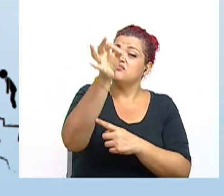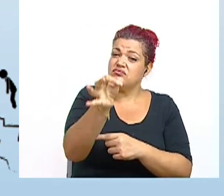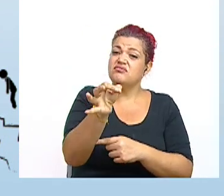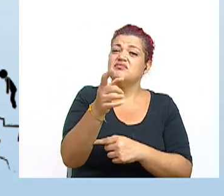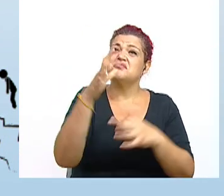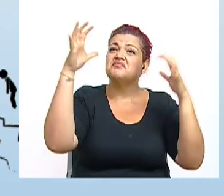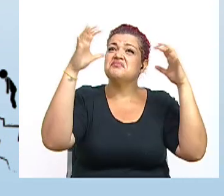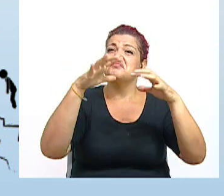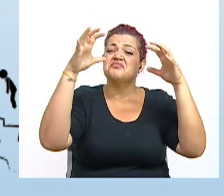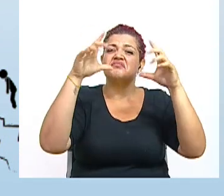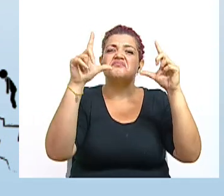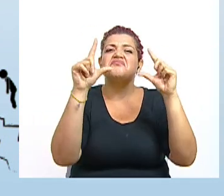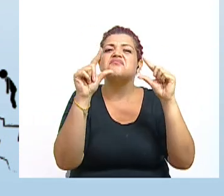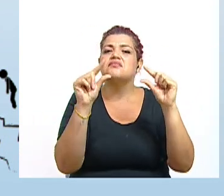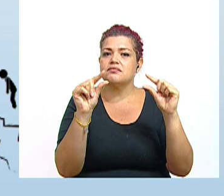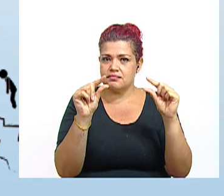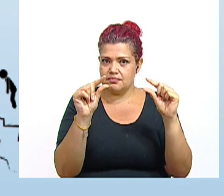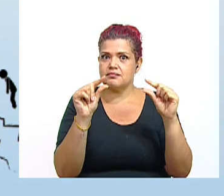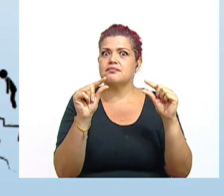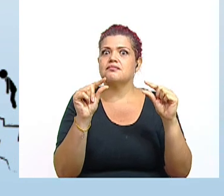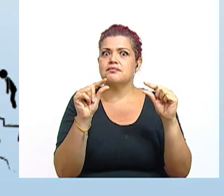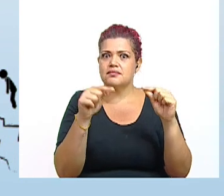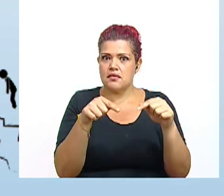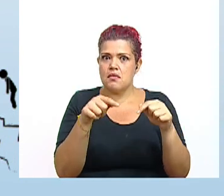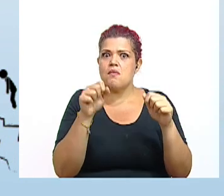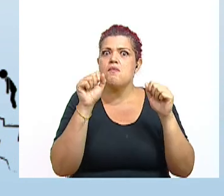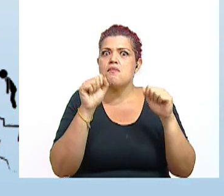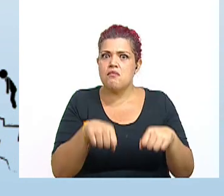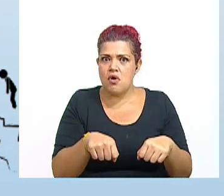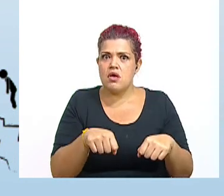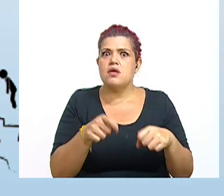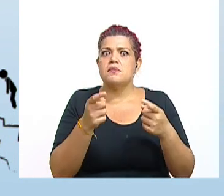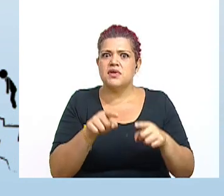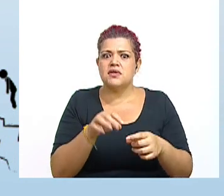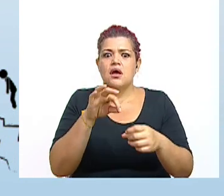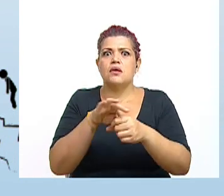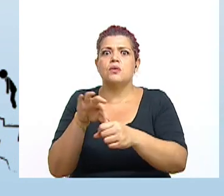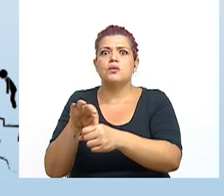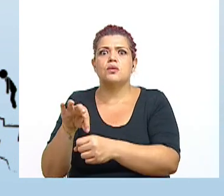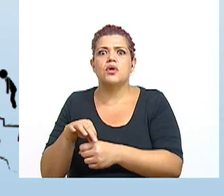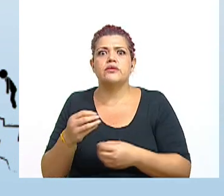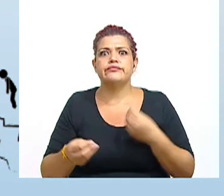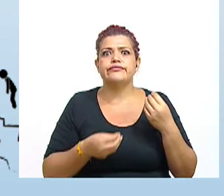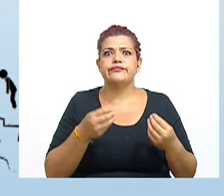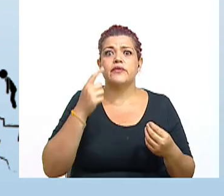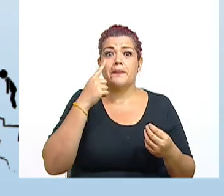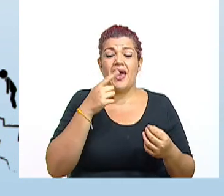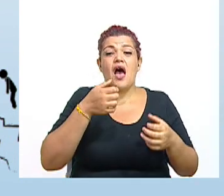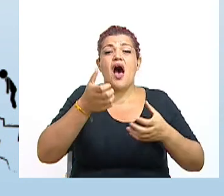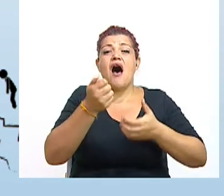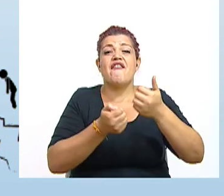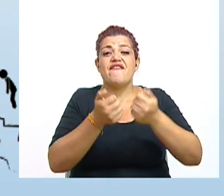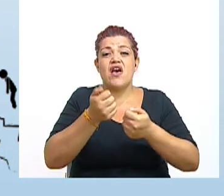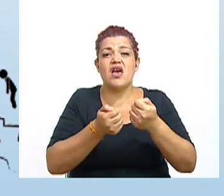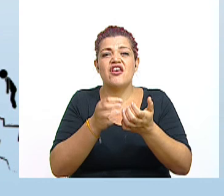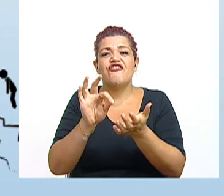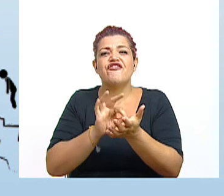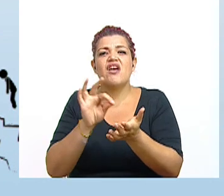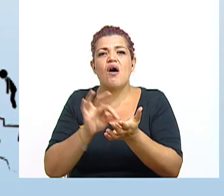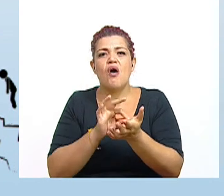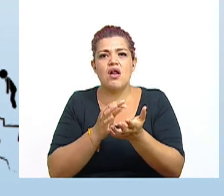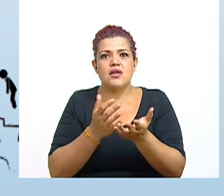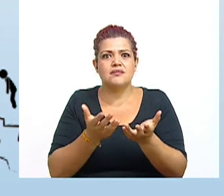precipitación va a ser muy sensible y esto va a provocar daños especialmente en la agricultura, a cultivos como el café y el frijol, por